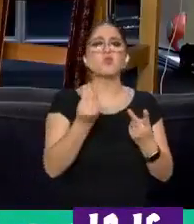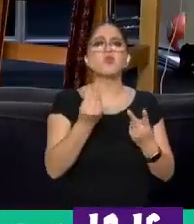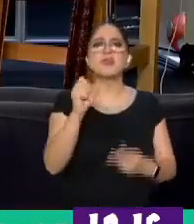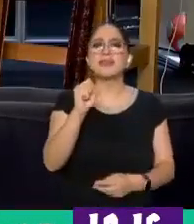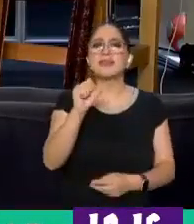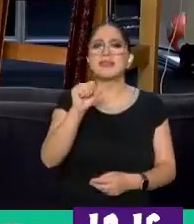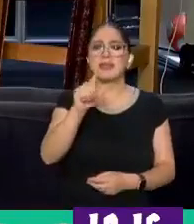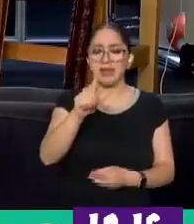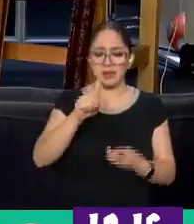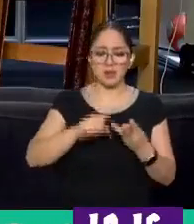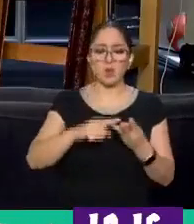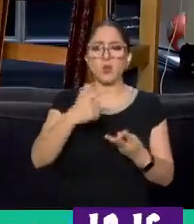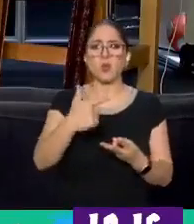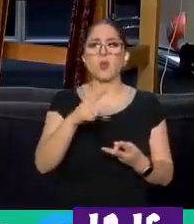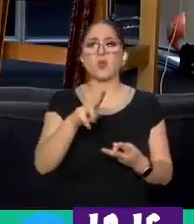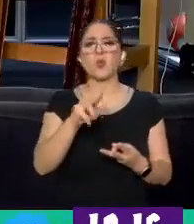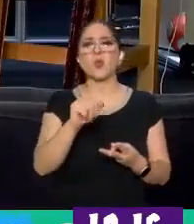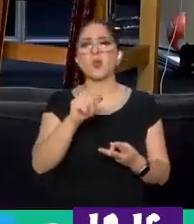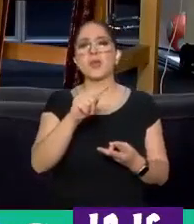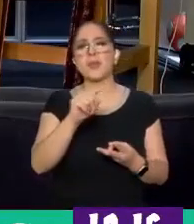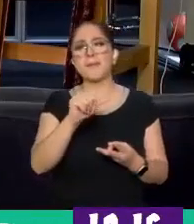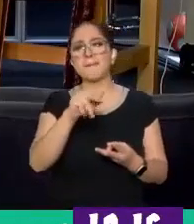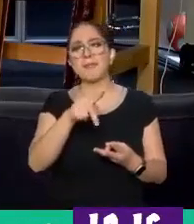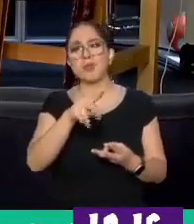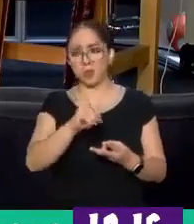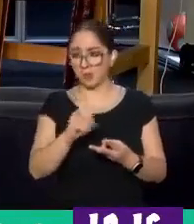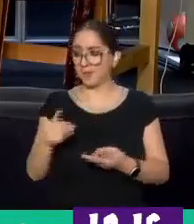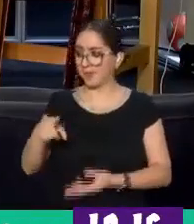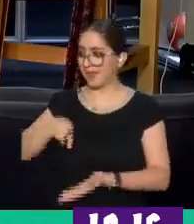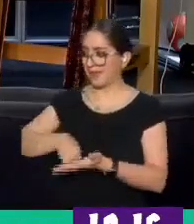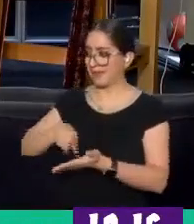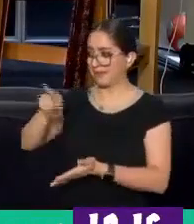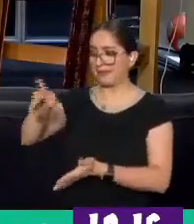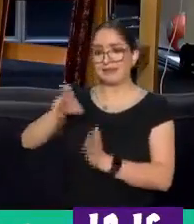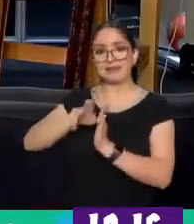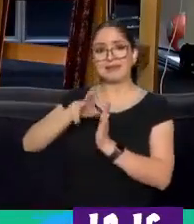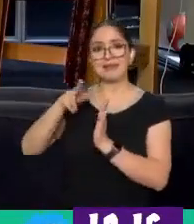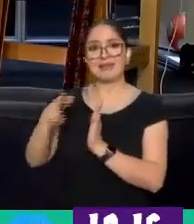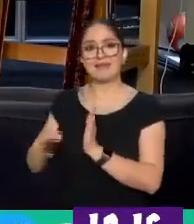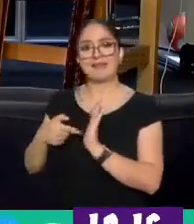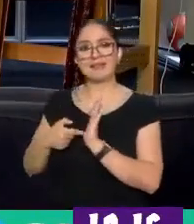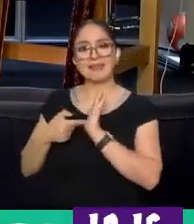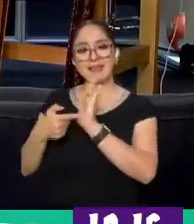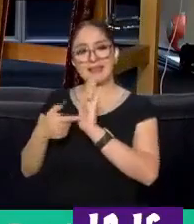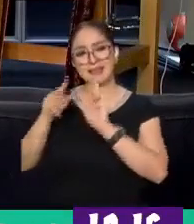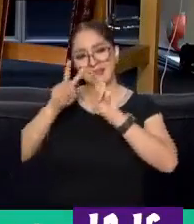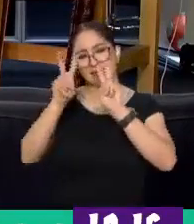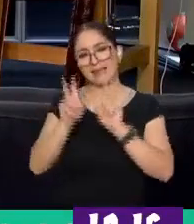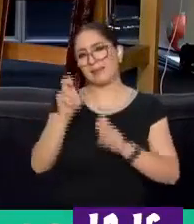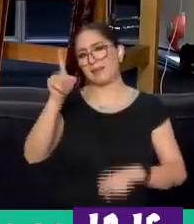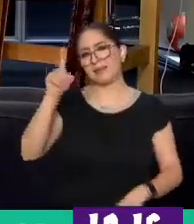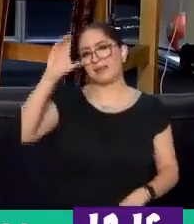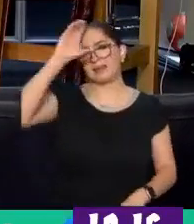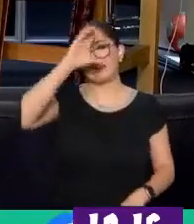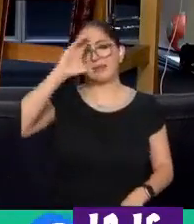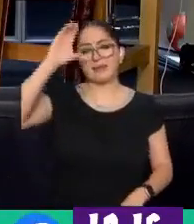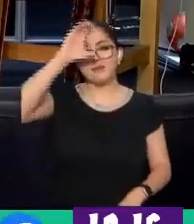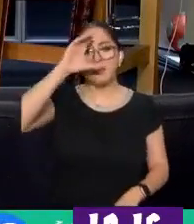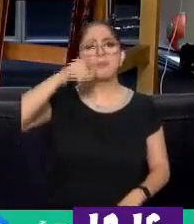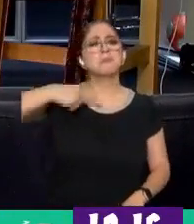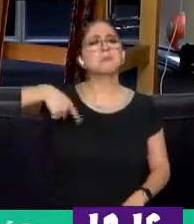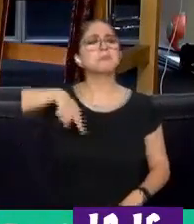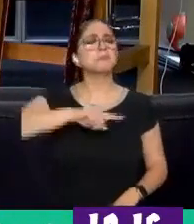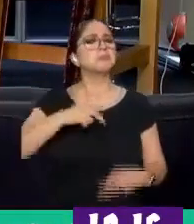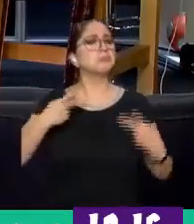monosódico. Y así fue como reportó él. Fue una carta a una revista científica, una carta al editor, que es de lo que él notaba. Entonces la gente